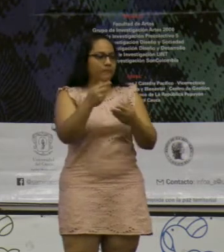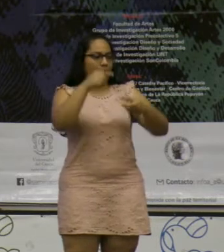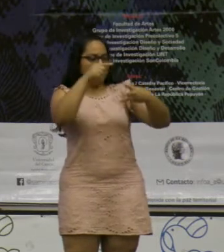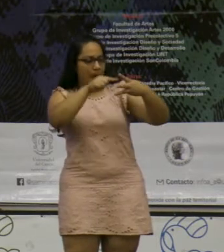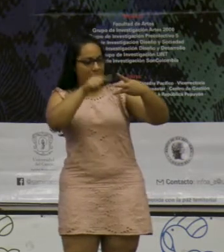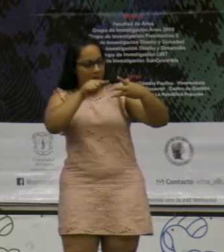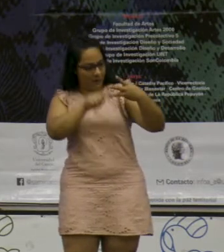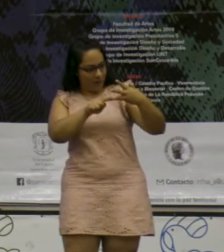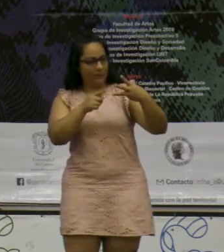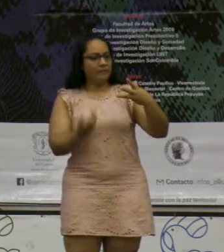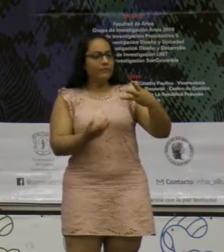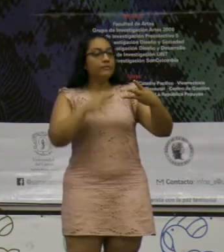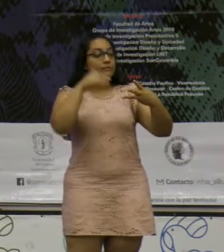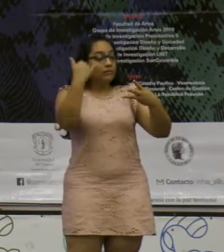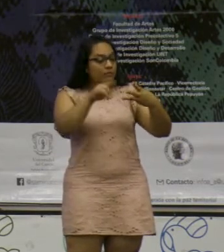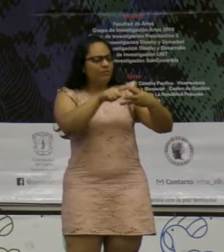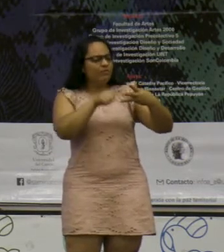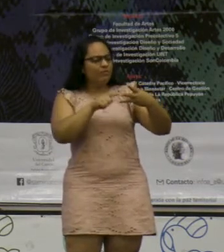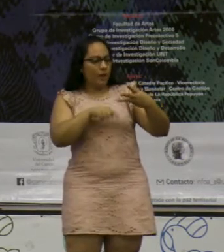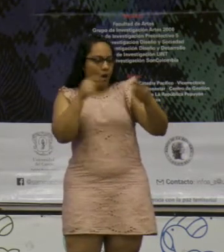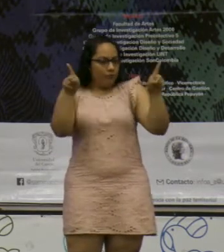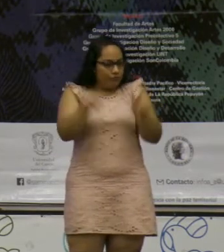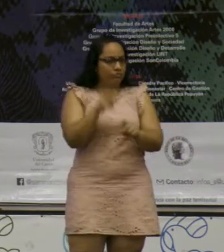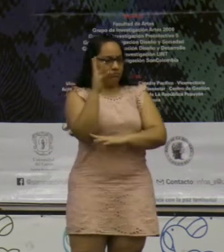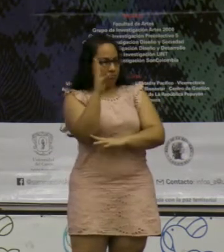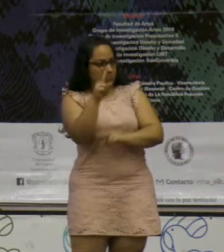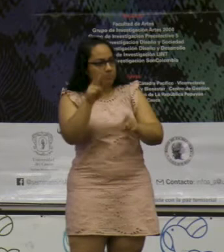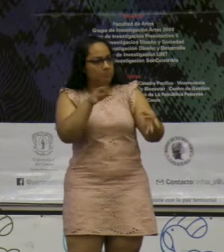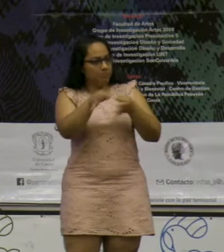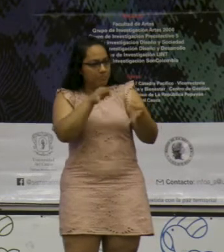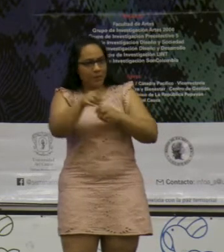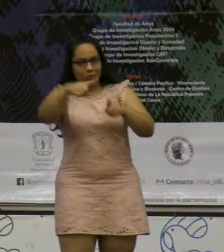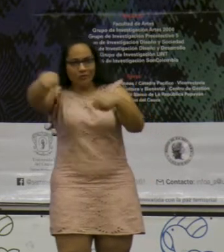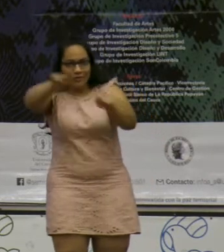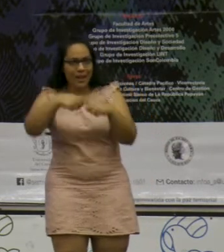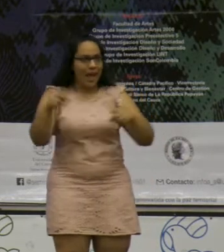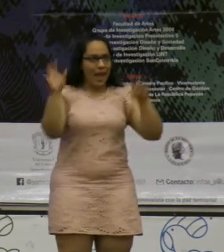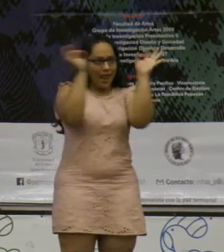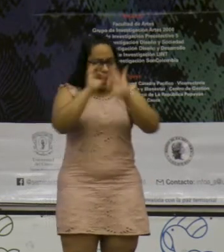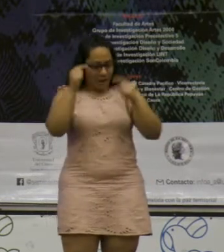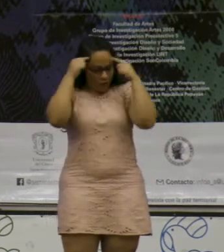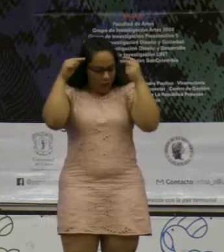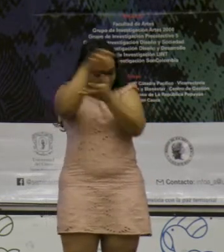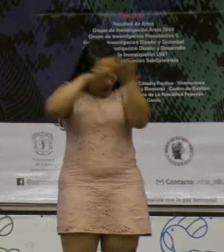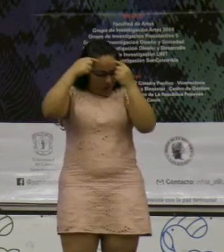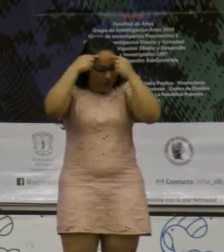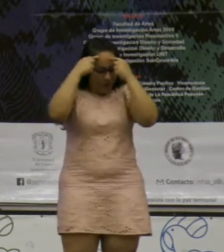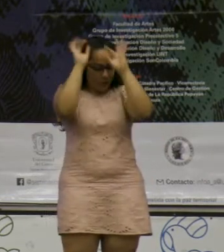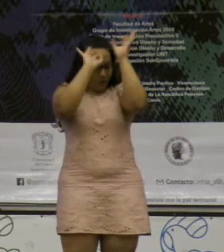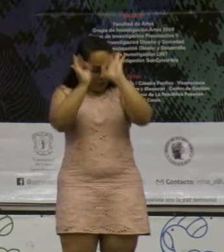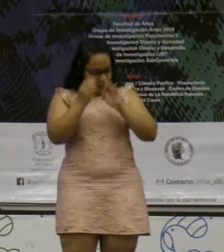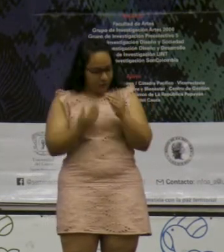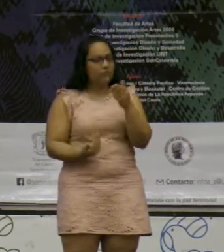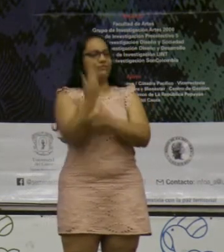tres puntos. Esto primero, que es una introducción en el cual he tratado de despistarlos para organizar mi cabeza, básicamente, y empezar en